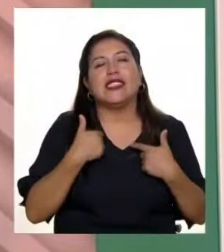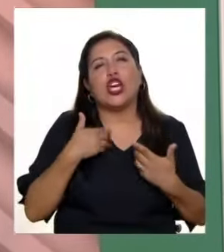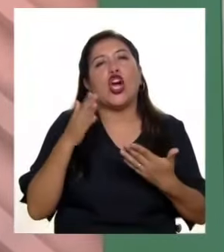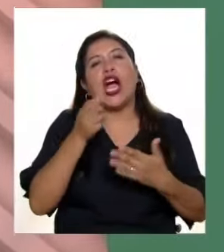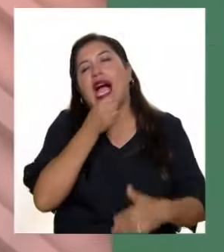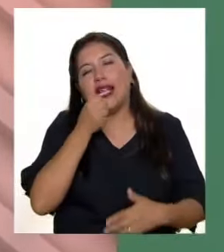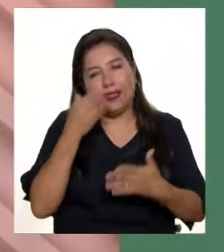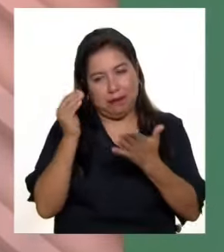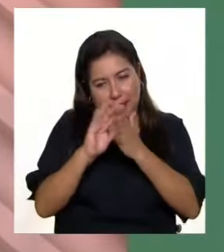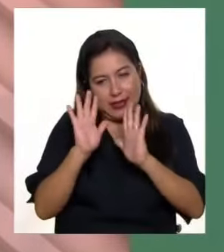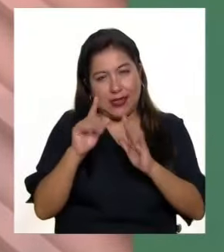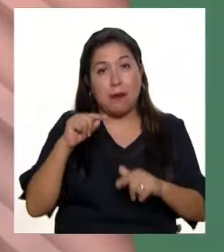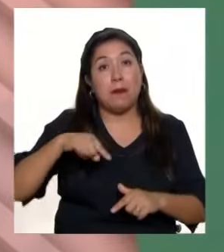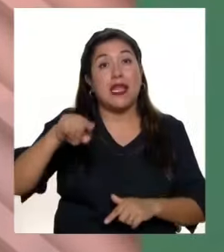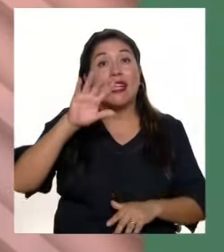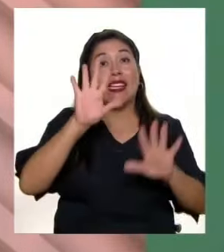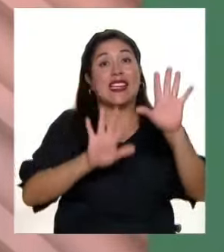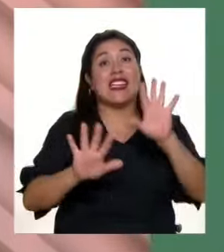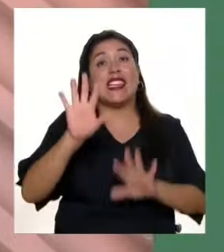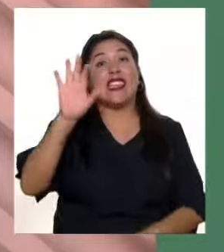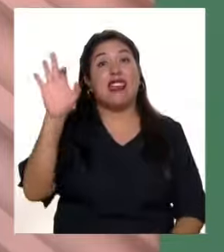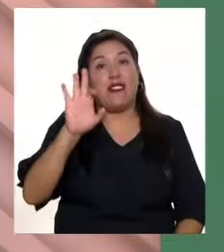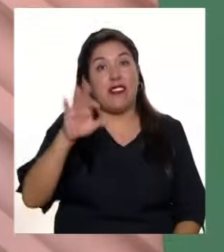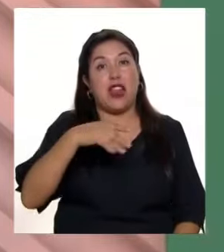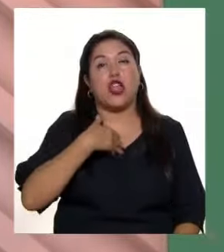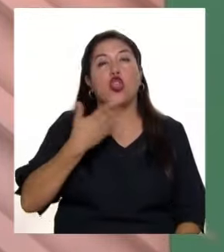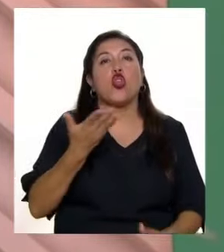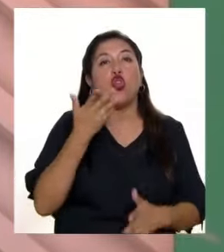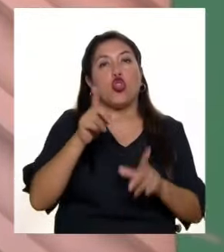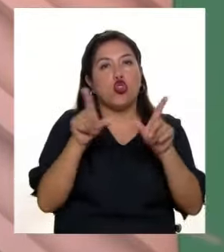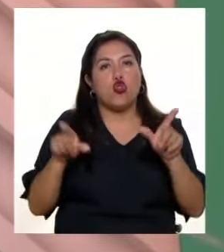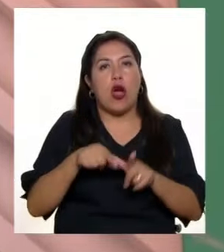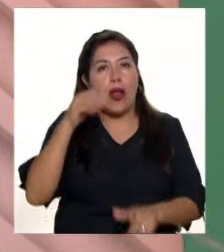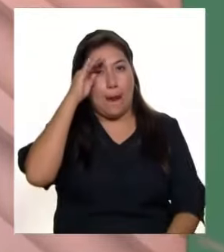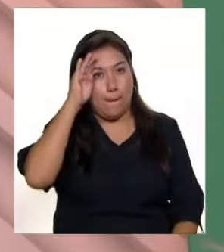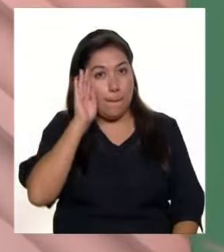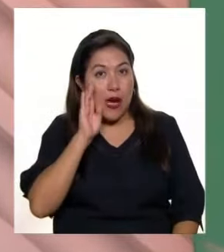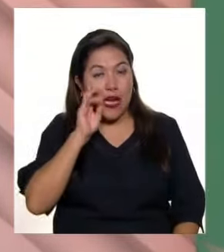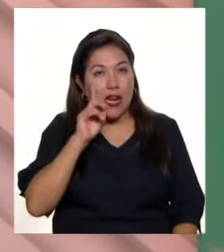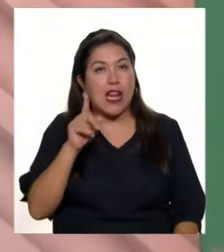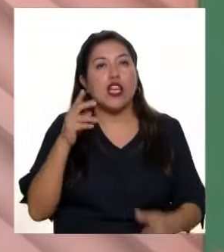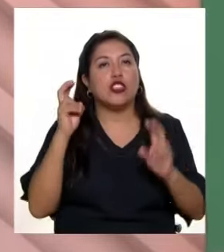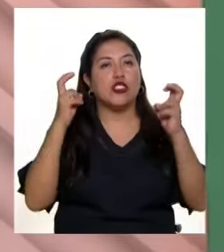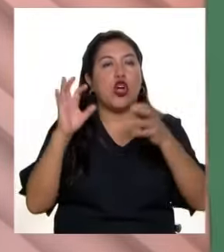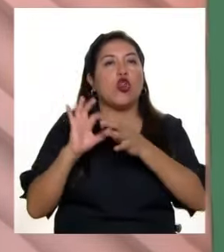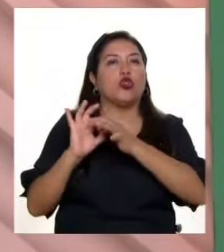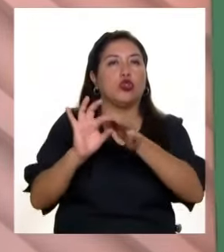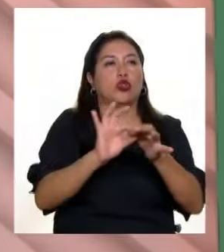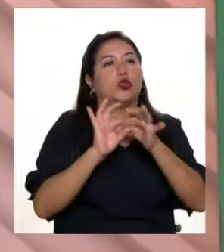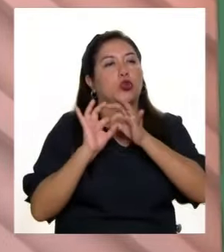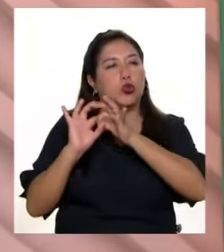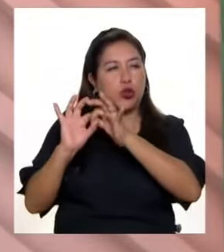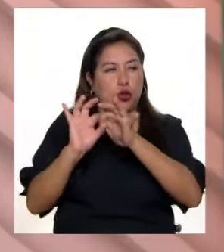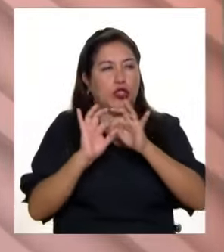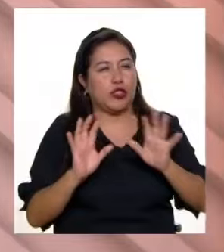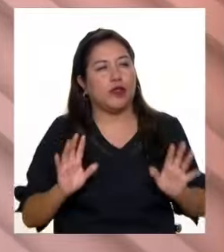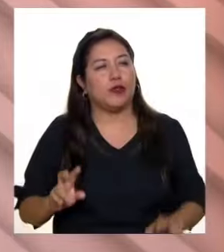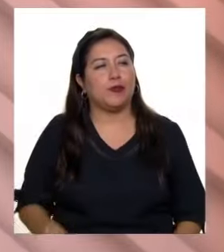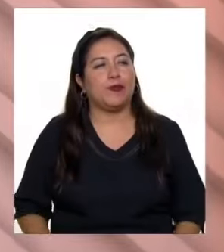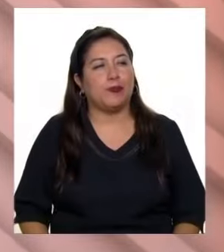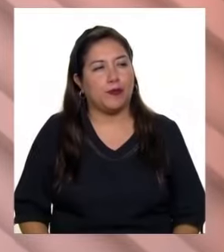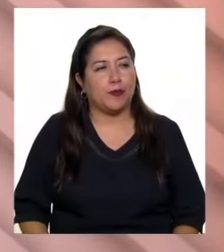quiero contarles que este 15 de febrero estoy haciendo un show en Bianca de Barranco que se llama Unidos Rumbo a Viña. Okay. Voy a hacer canciones de todos